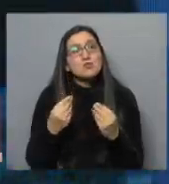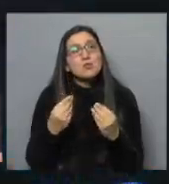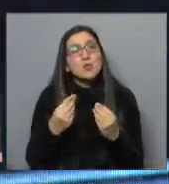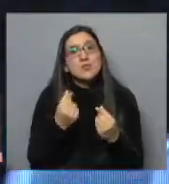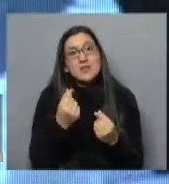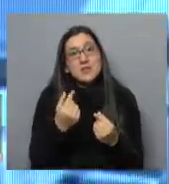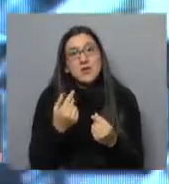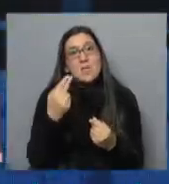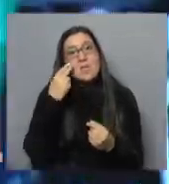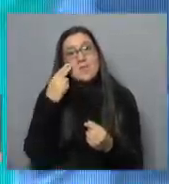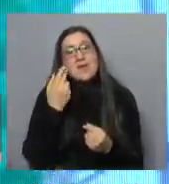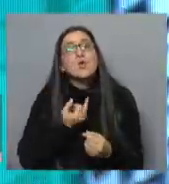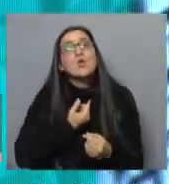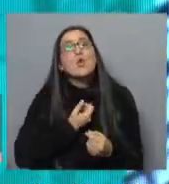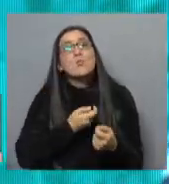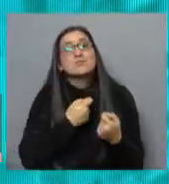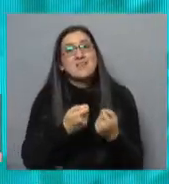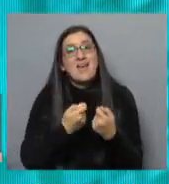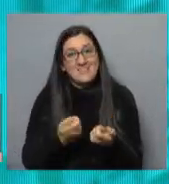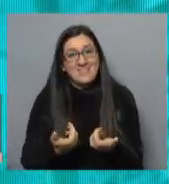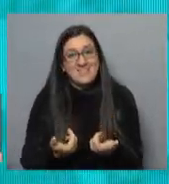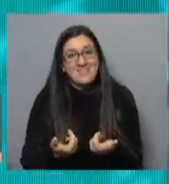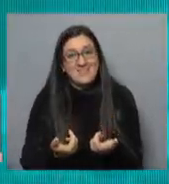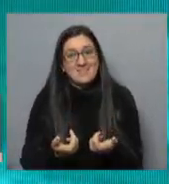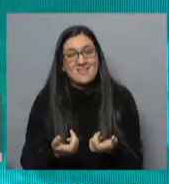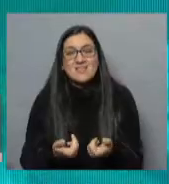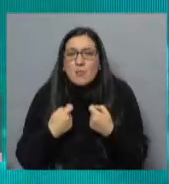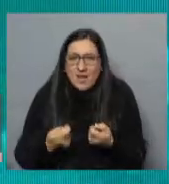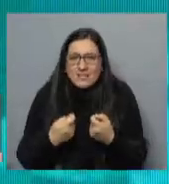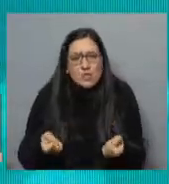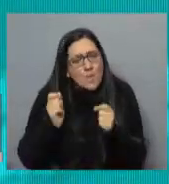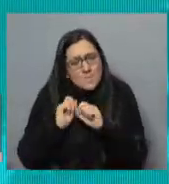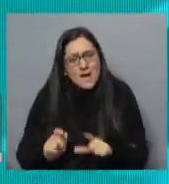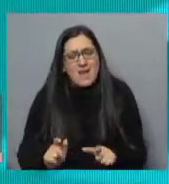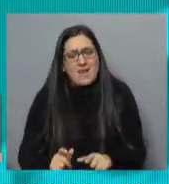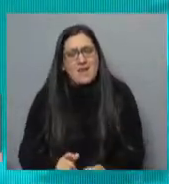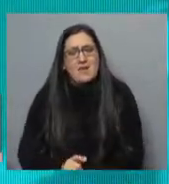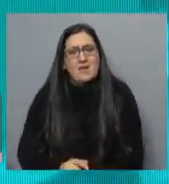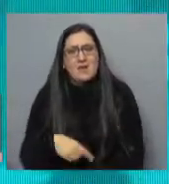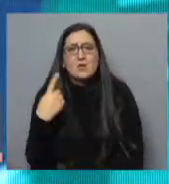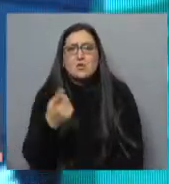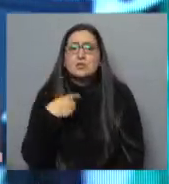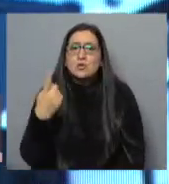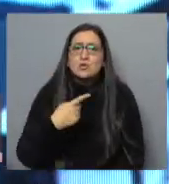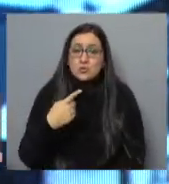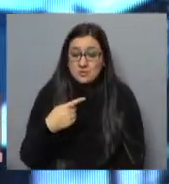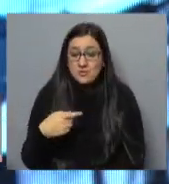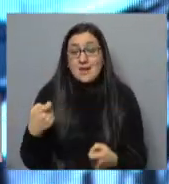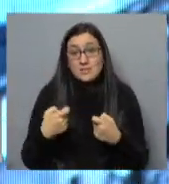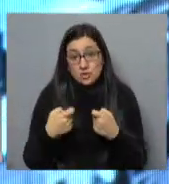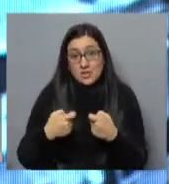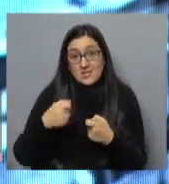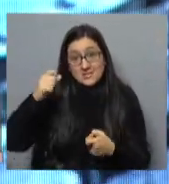se gasta. Estamos gastando mal. Entonces, es decir, nosotros, digo, y la Sociedad de